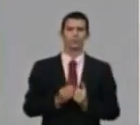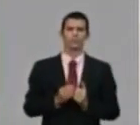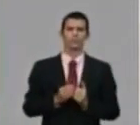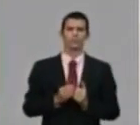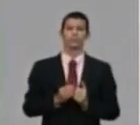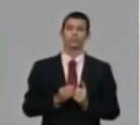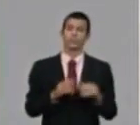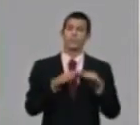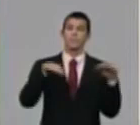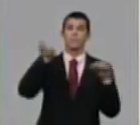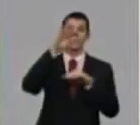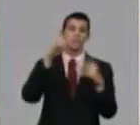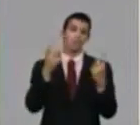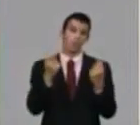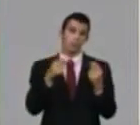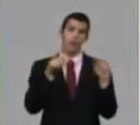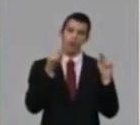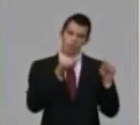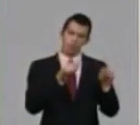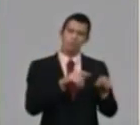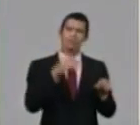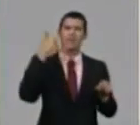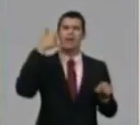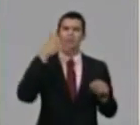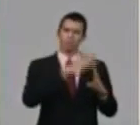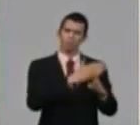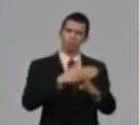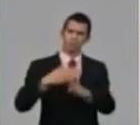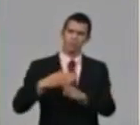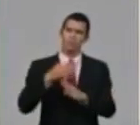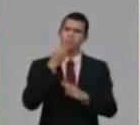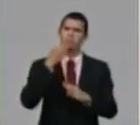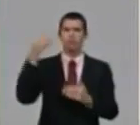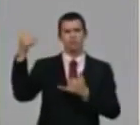de Finanzas, desde las oficinas municipales, provinciales,